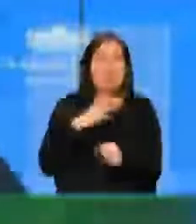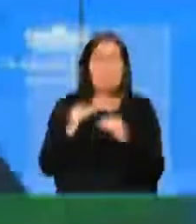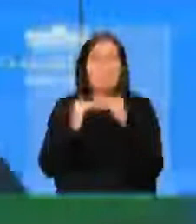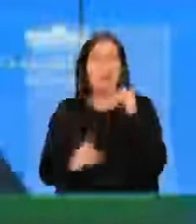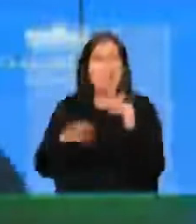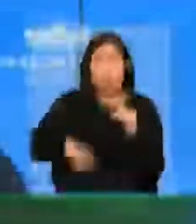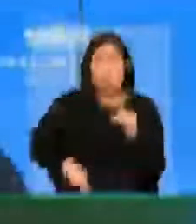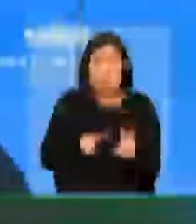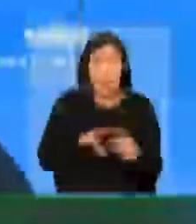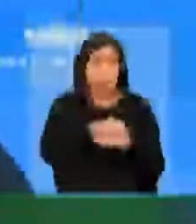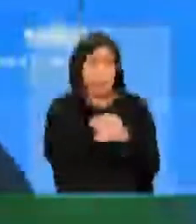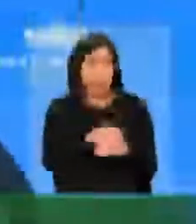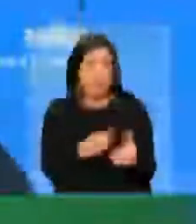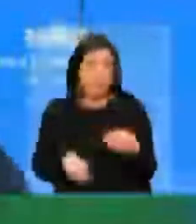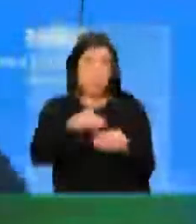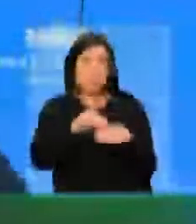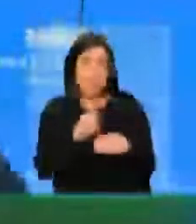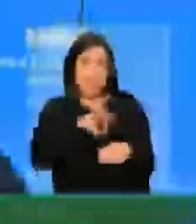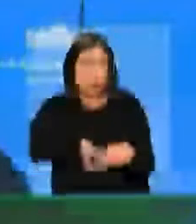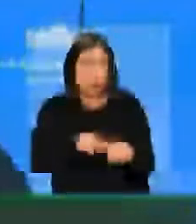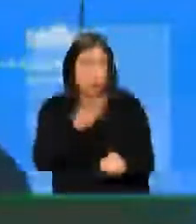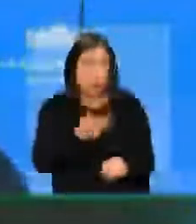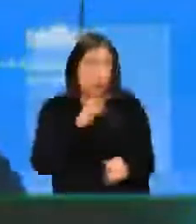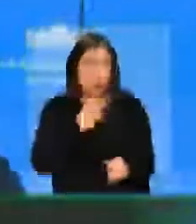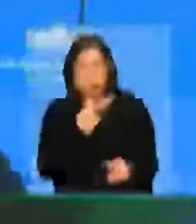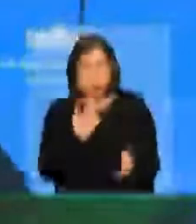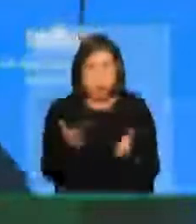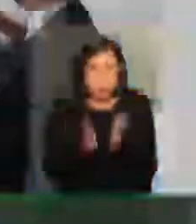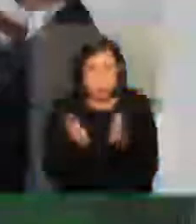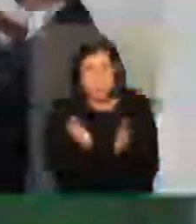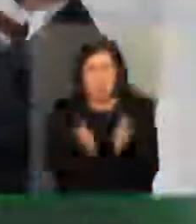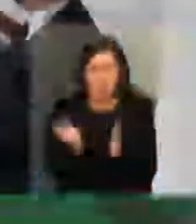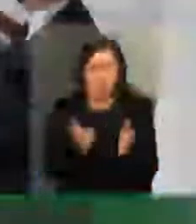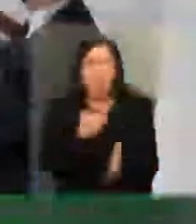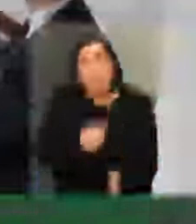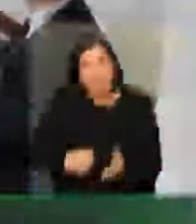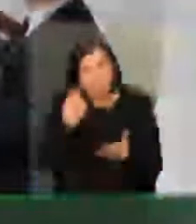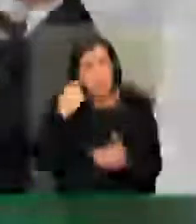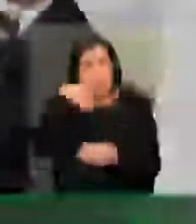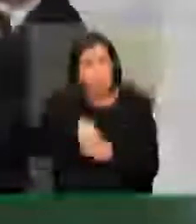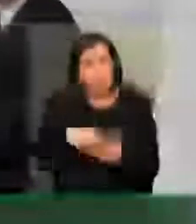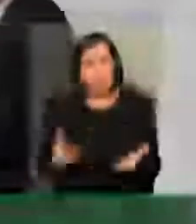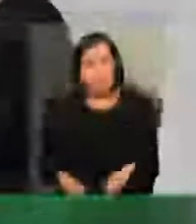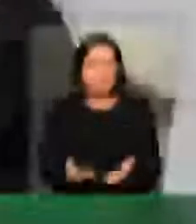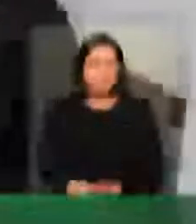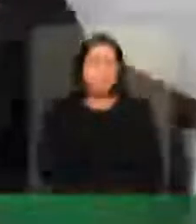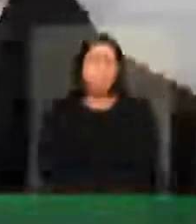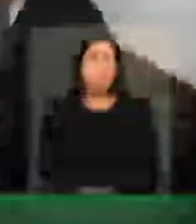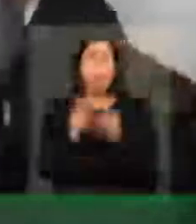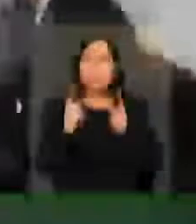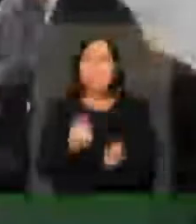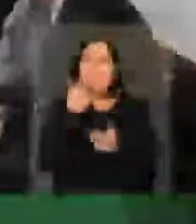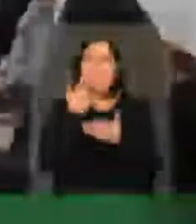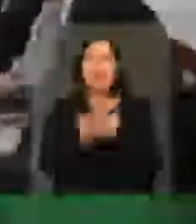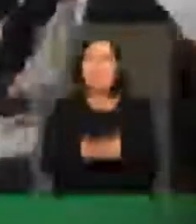los premia con mayor salario, creemos que es un doble discurso y que el presidente tiene que tomar cartas en asunto. También marcaron discrepancias con